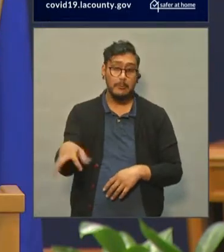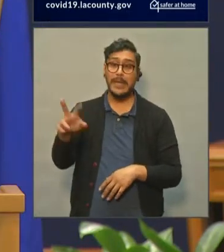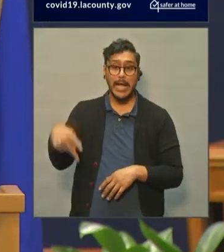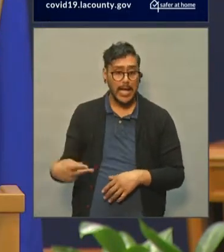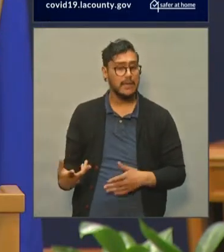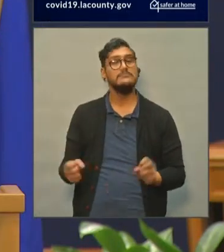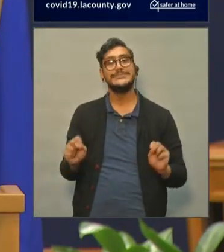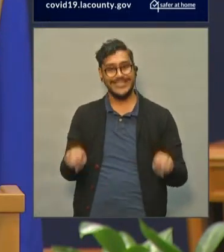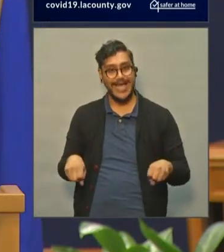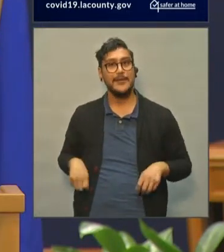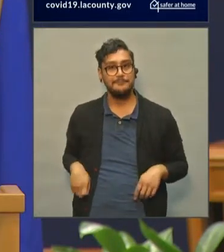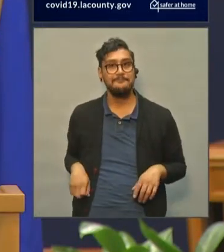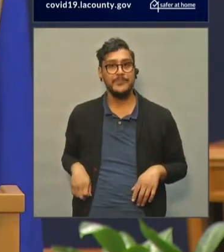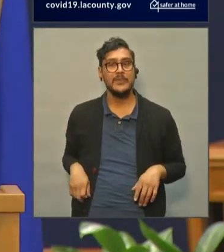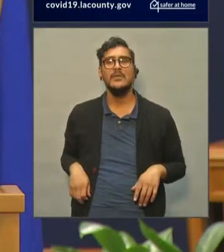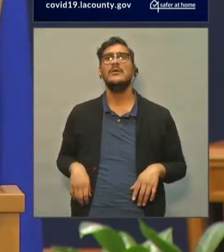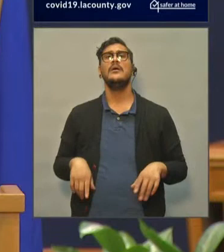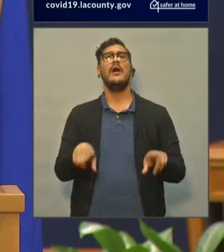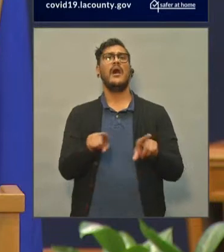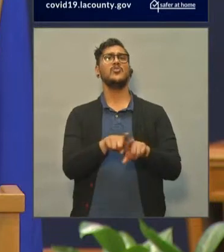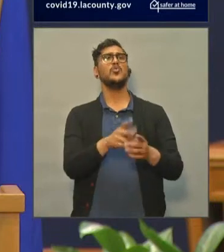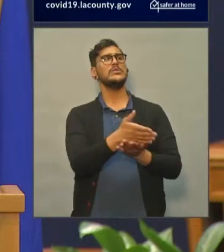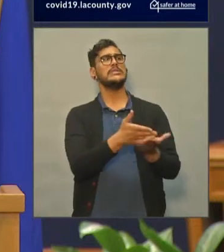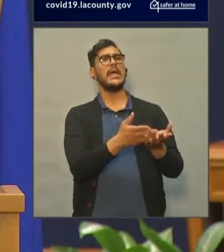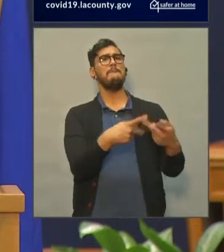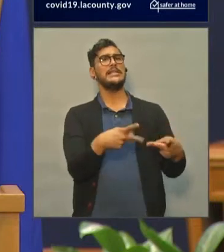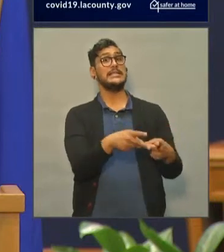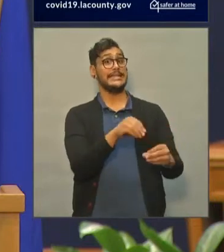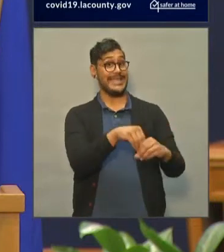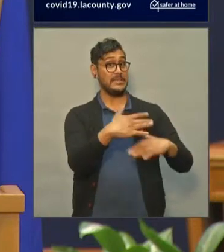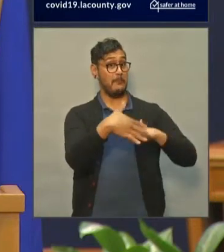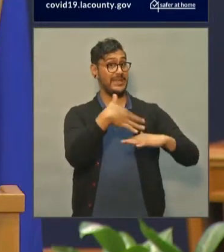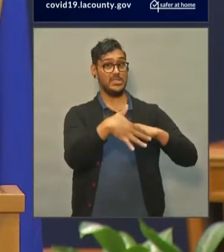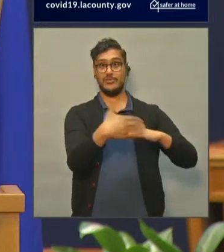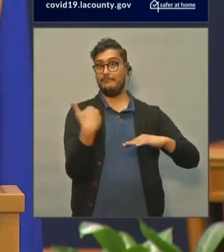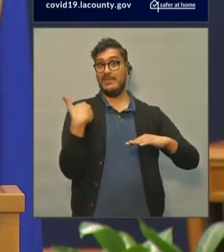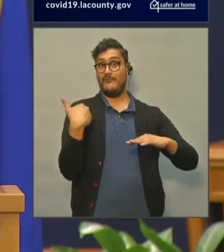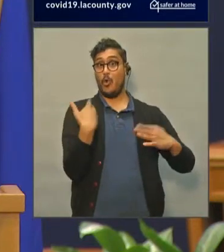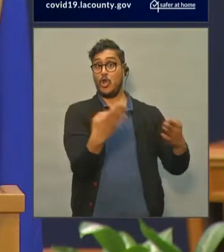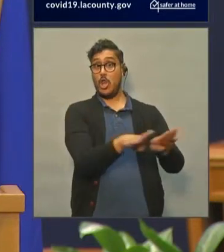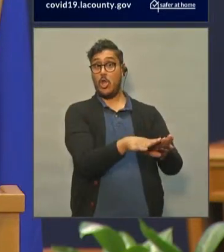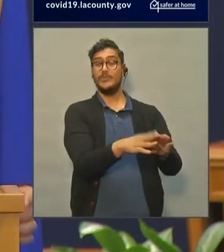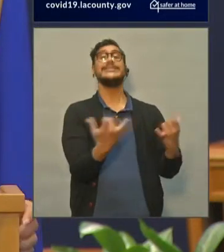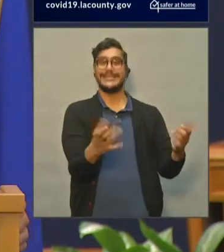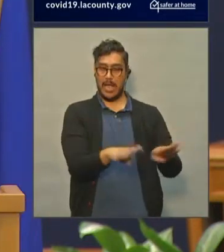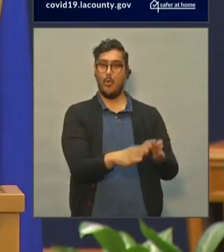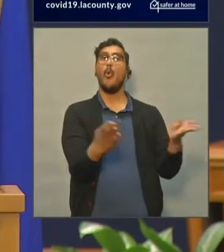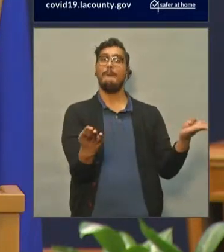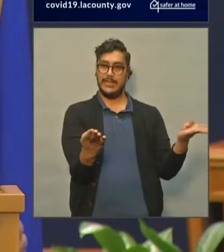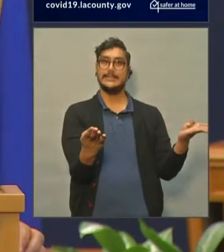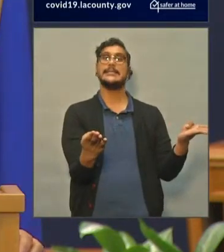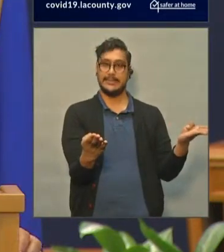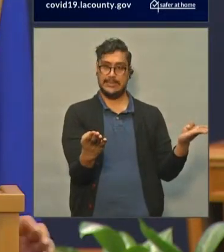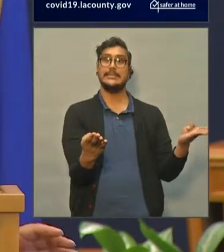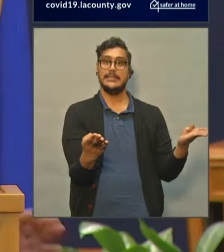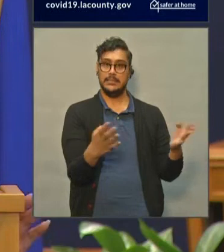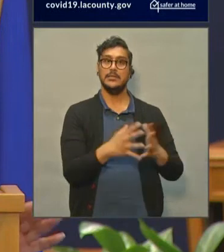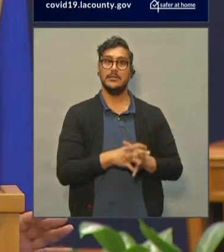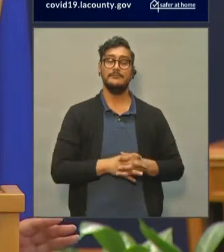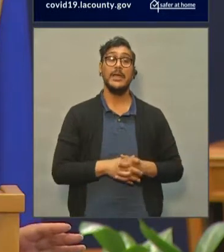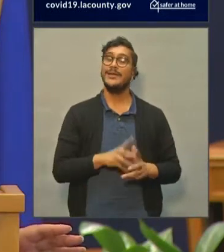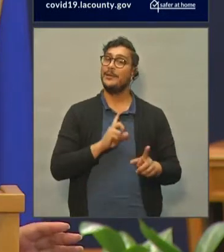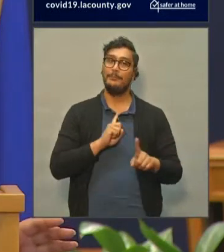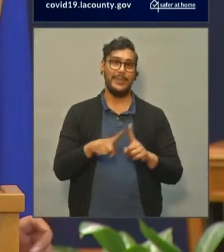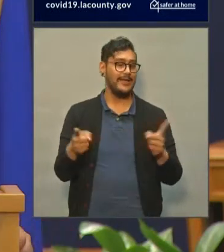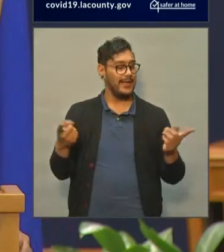negocio. También hay ciertos lugares de la playa que no habían estado abiertos, que ahora ya están abiertos, pero